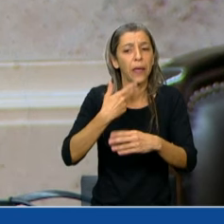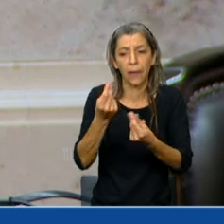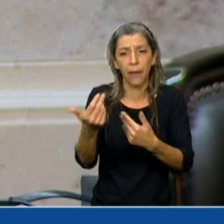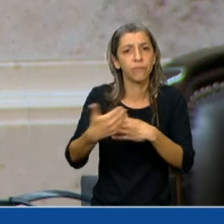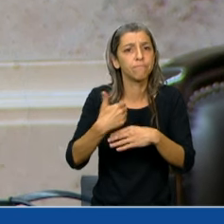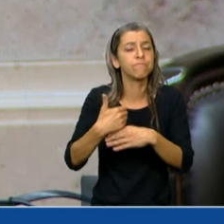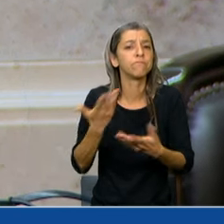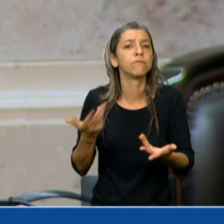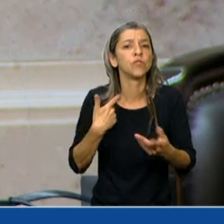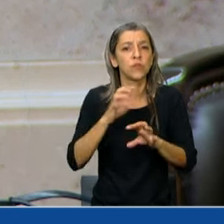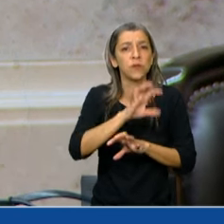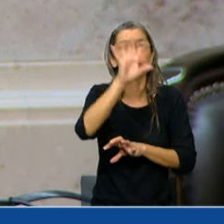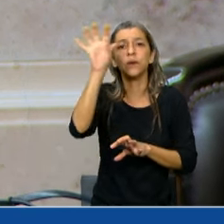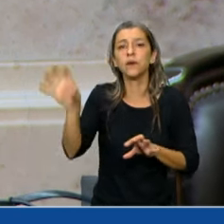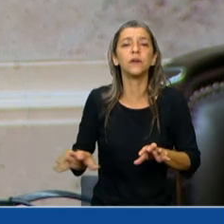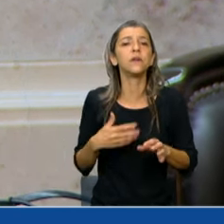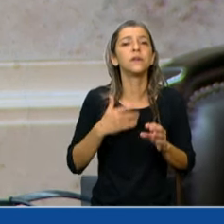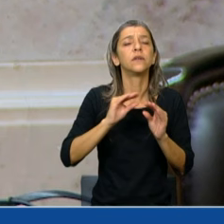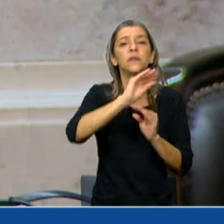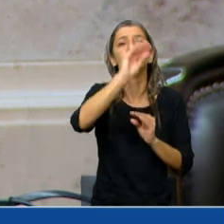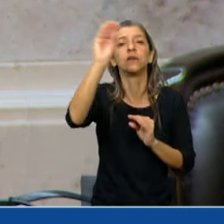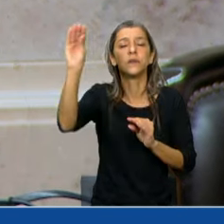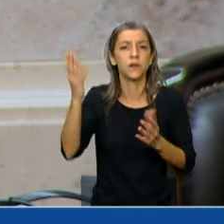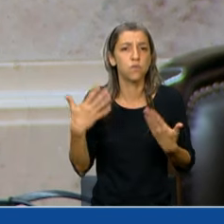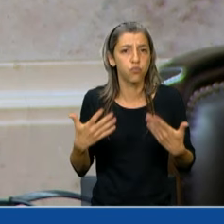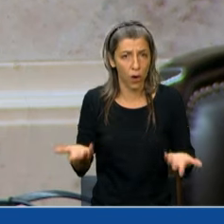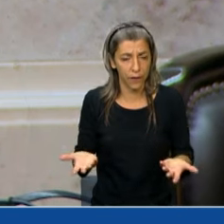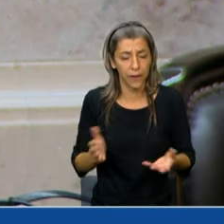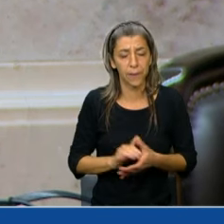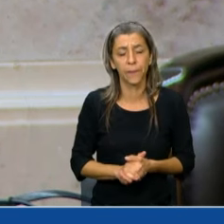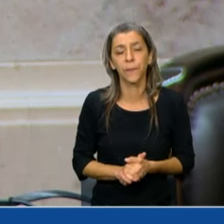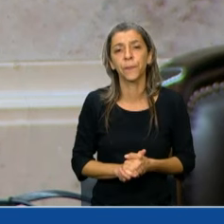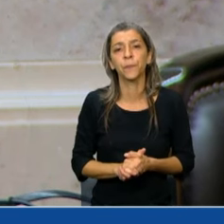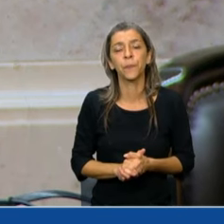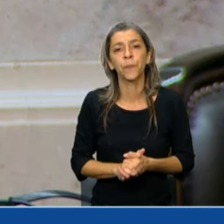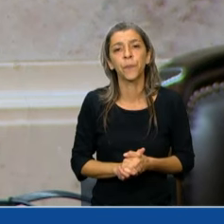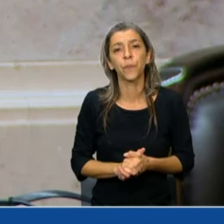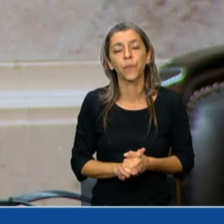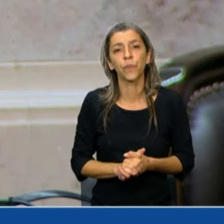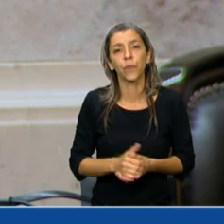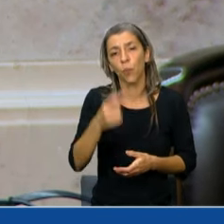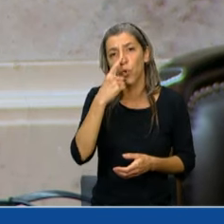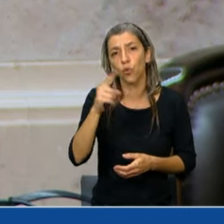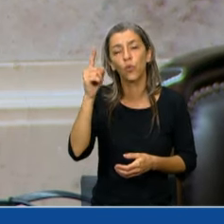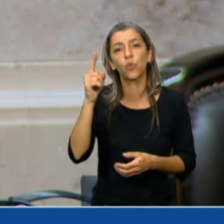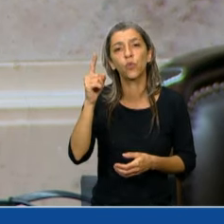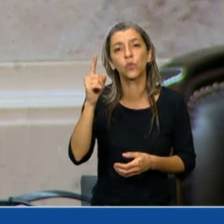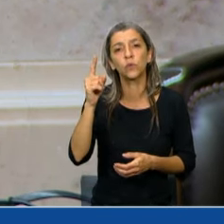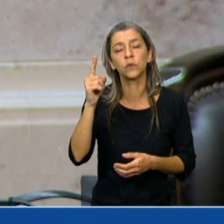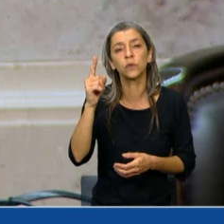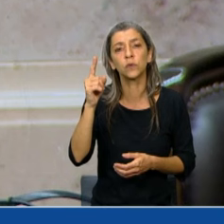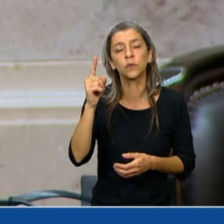coparticipación a la provincia deen a otras provincias y termino con algo que también se